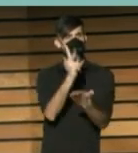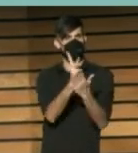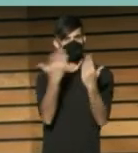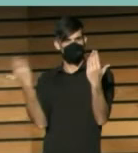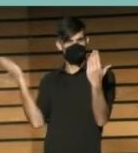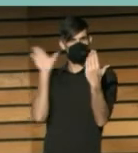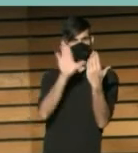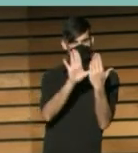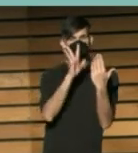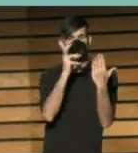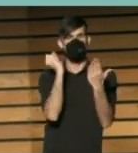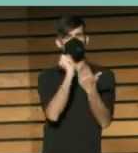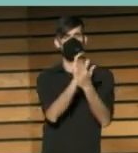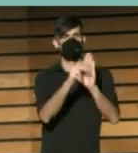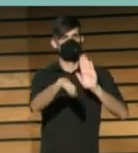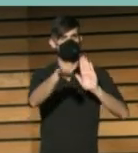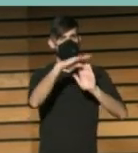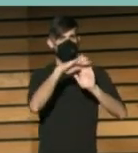compartir con vosotros.